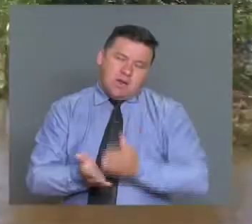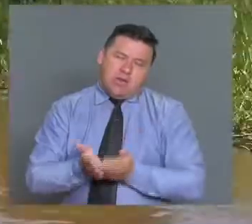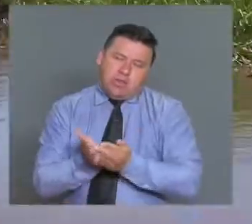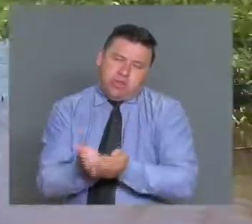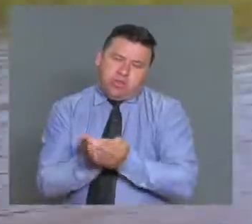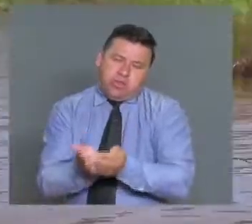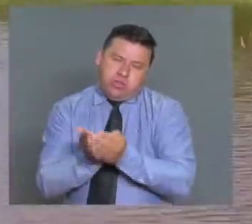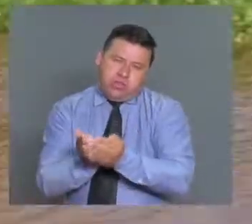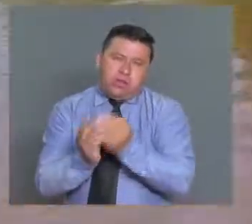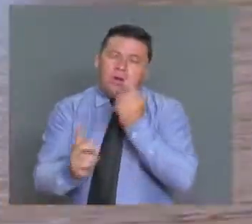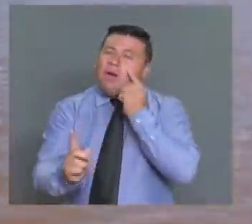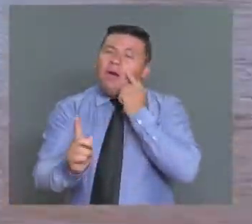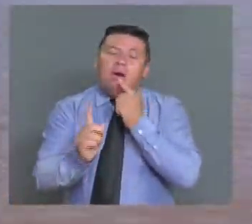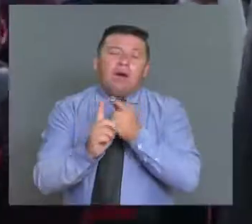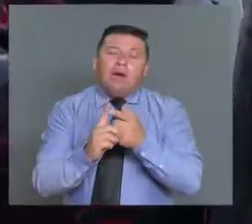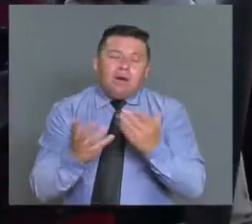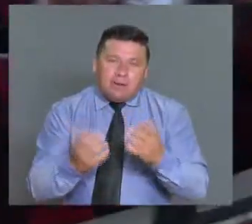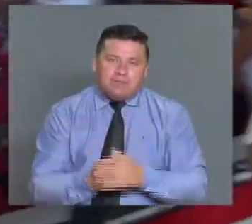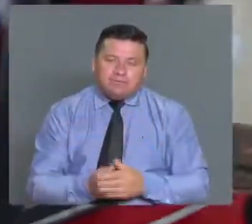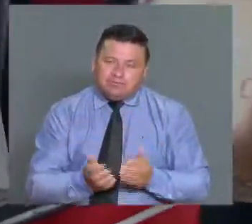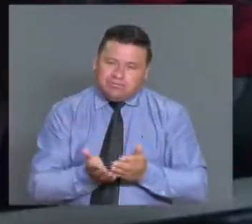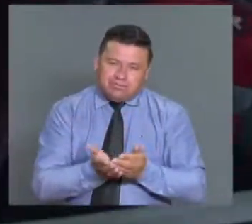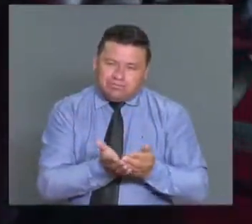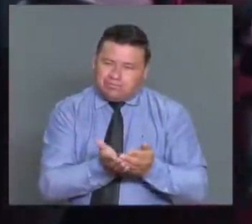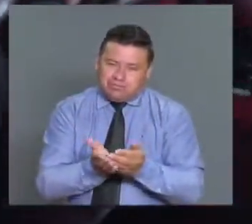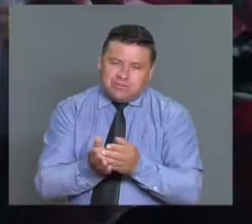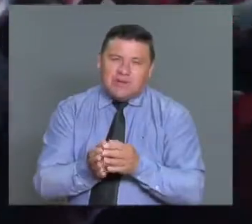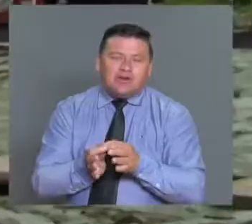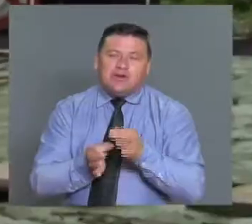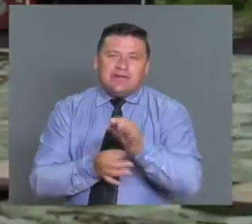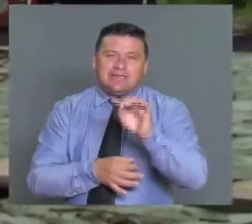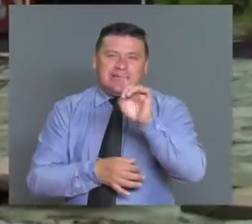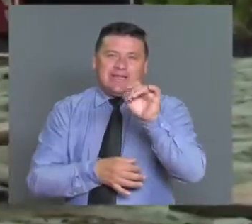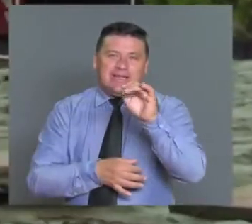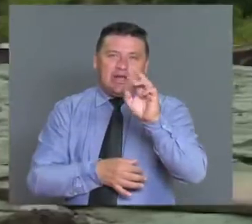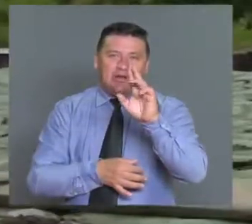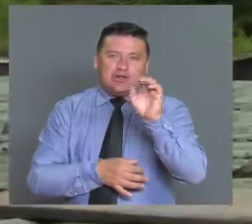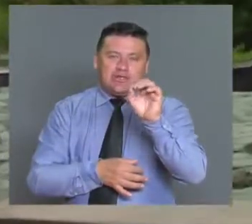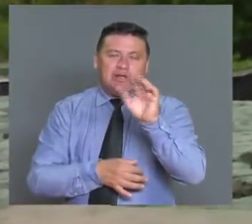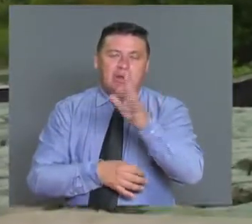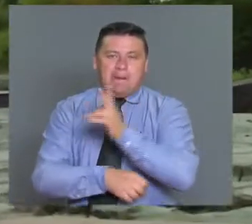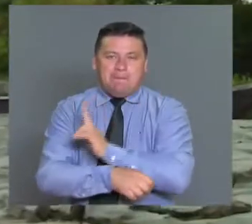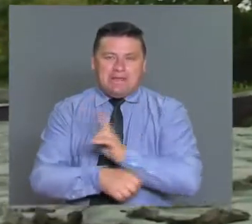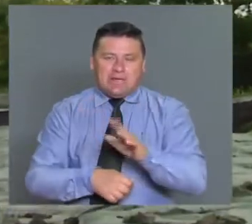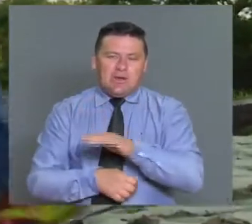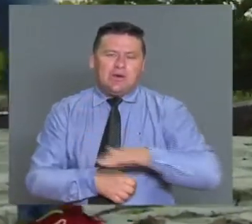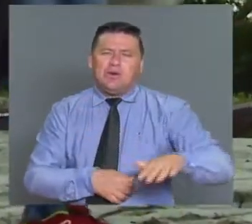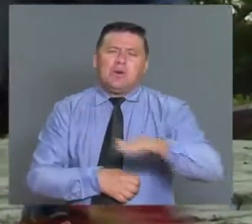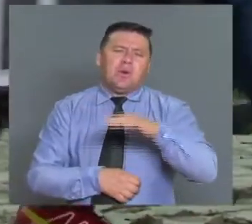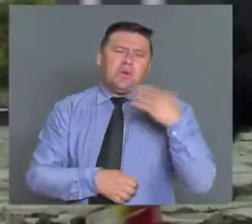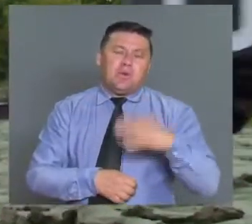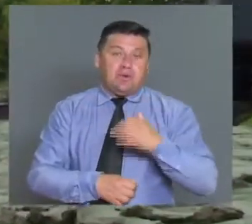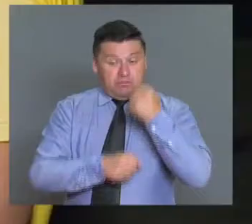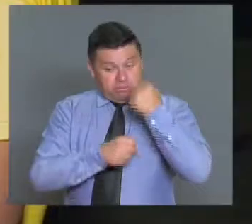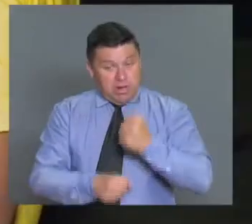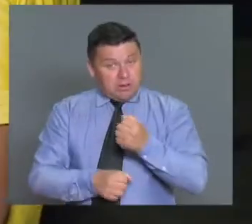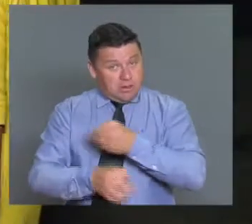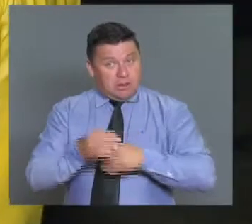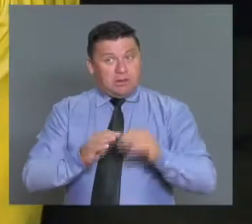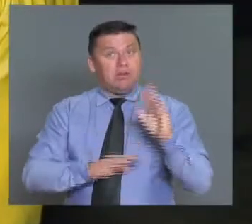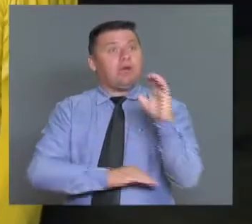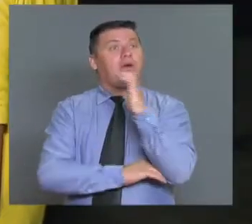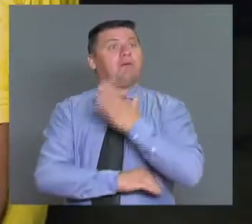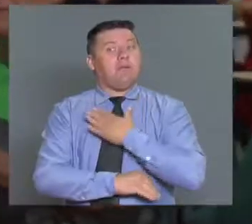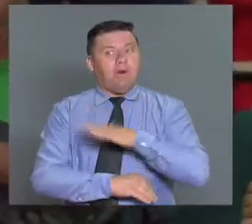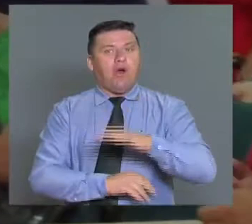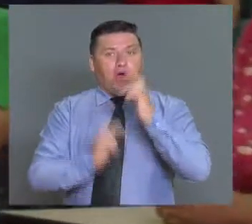cuyo único propósito, llegar a Santa Rosalía Vichada, donde la ESAP hace patria, entregando